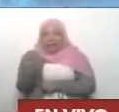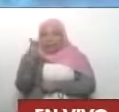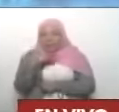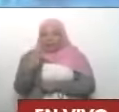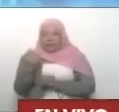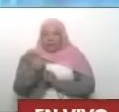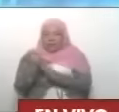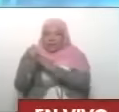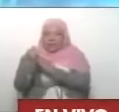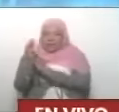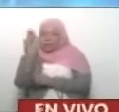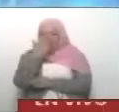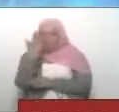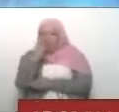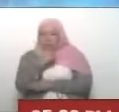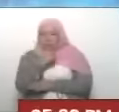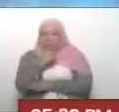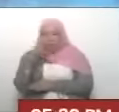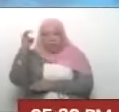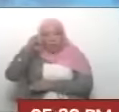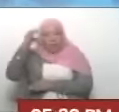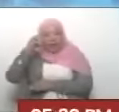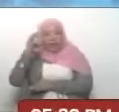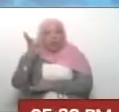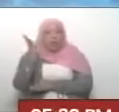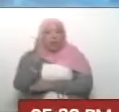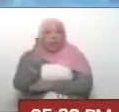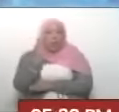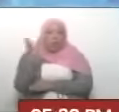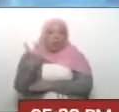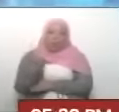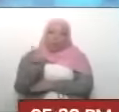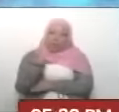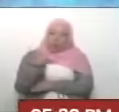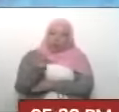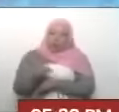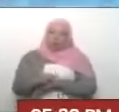líder de los maestros venezolanos,